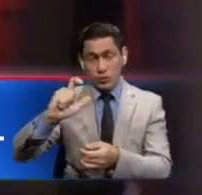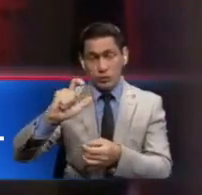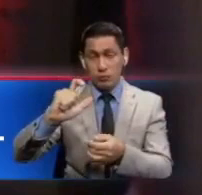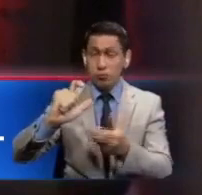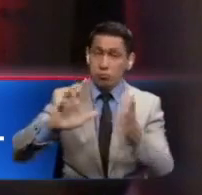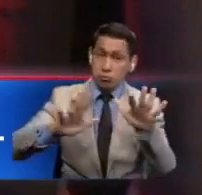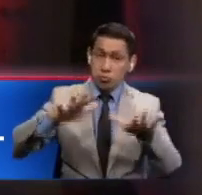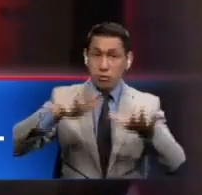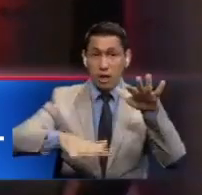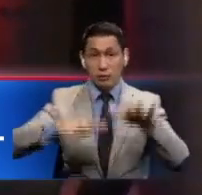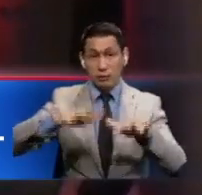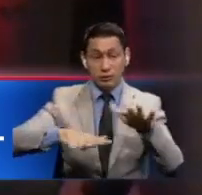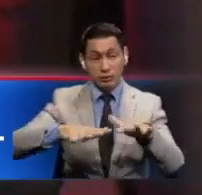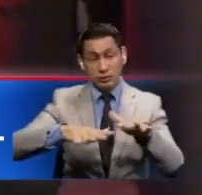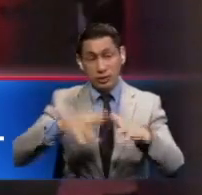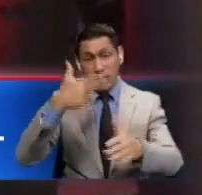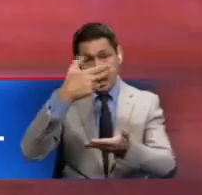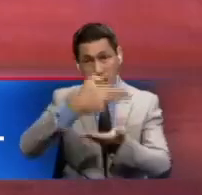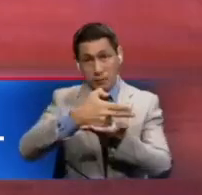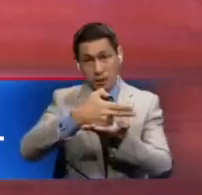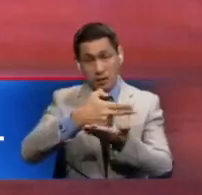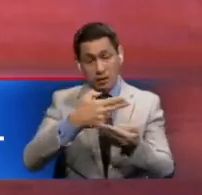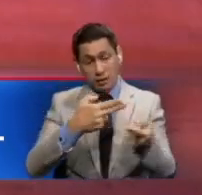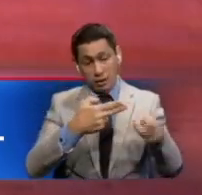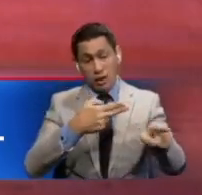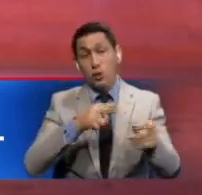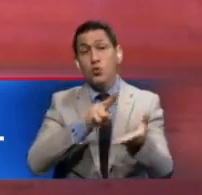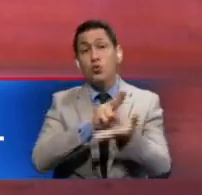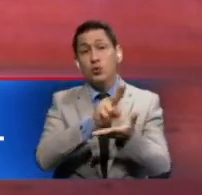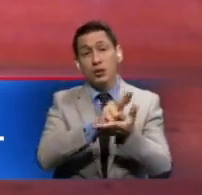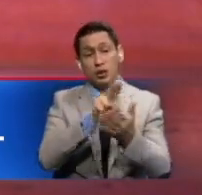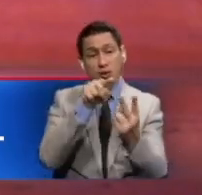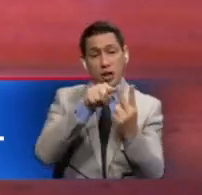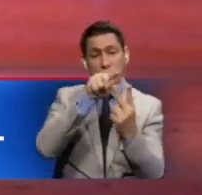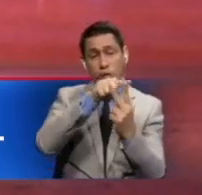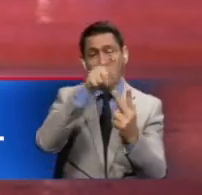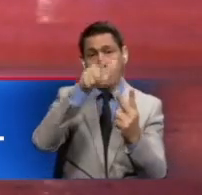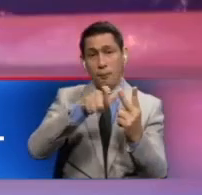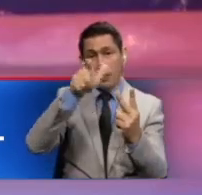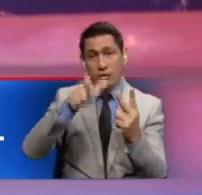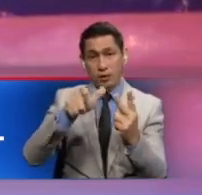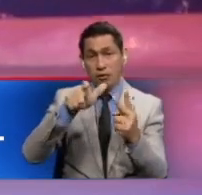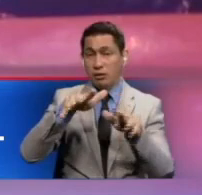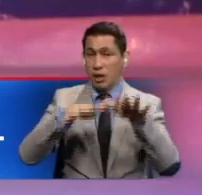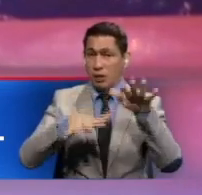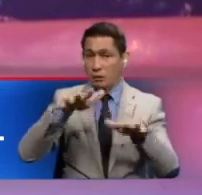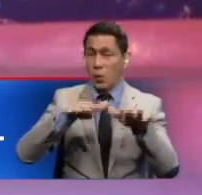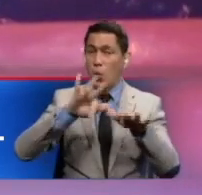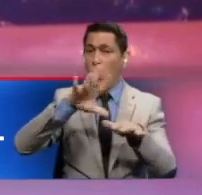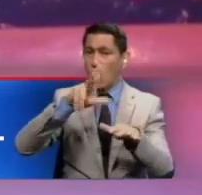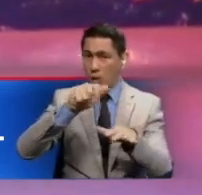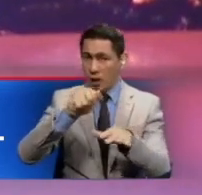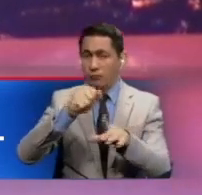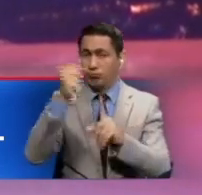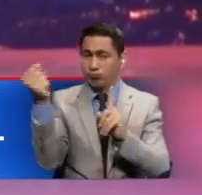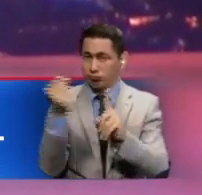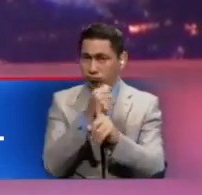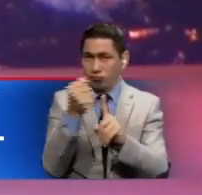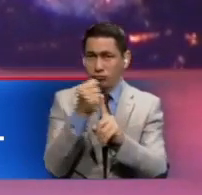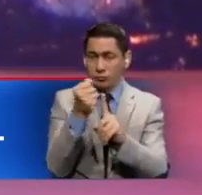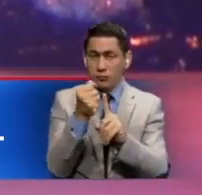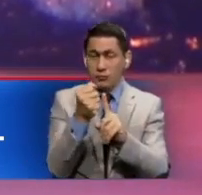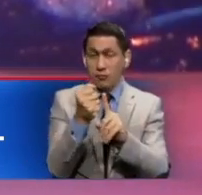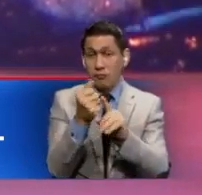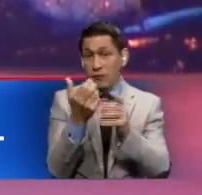que se presume que las armas de fuego iban a ser utilizadas para cometer algún hecho violento. Agentes